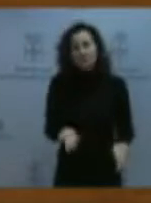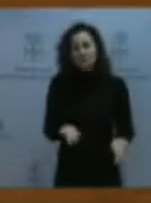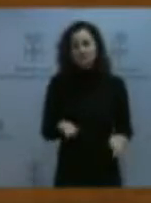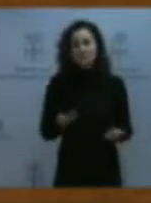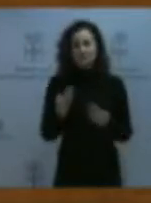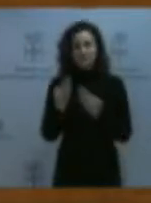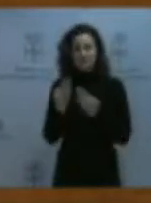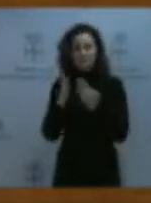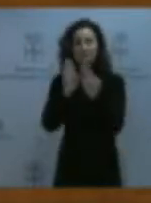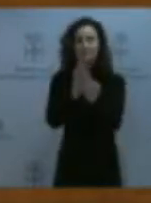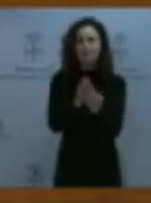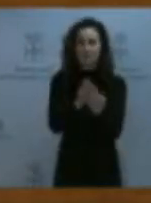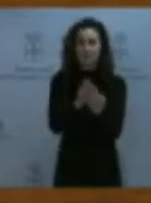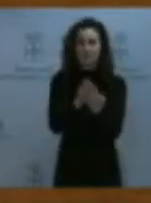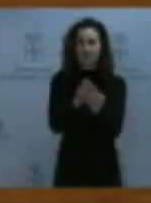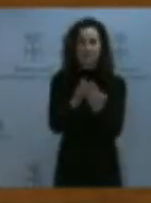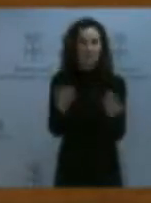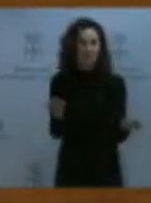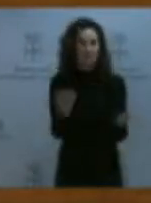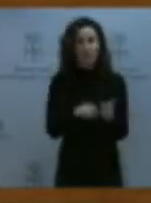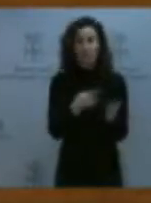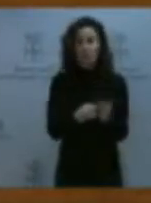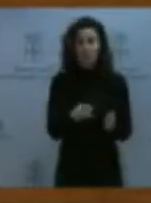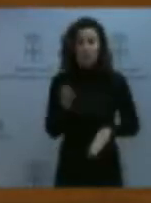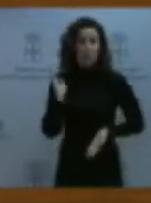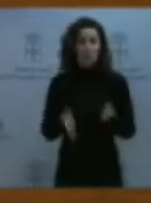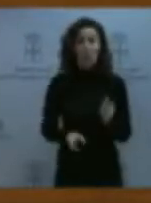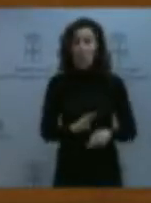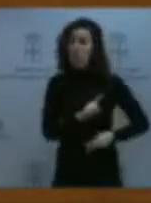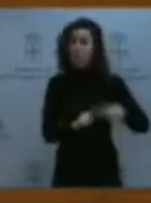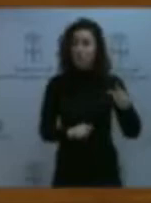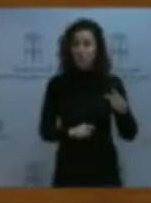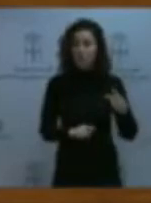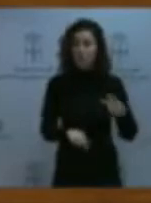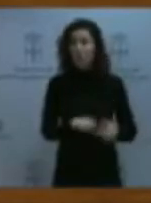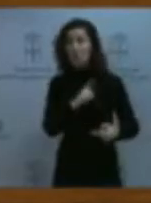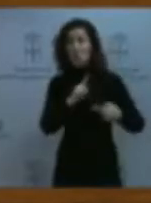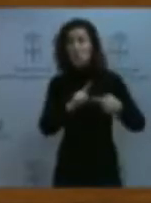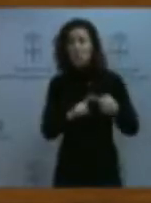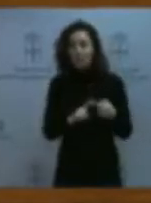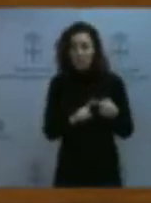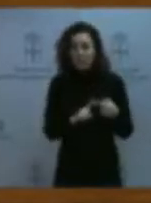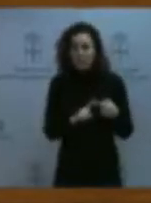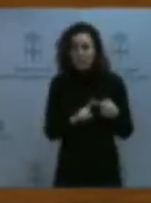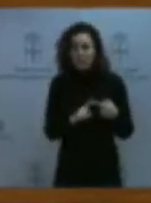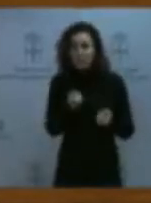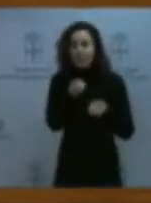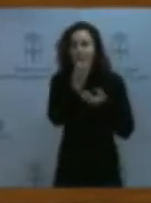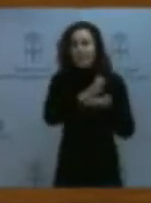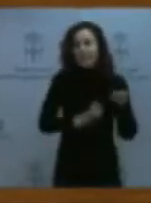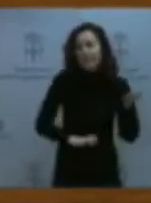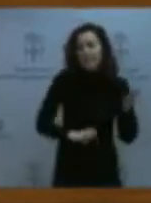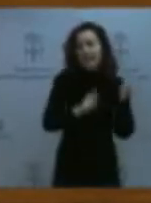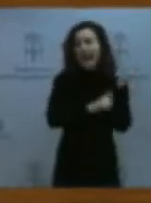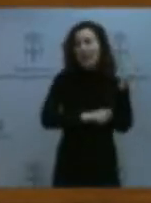dos proyectos de intervención, uno de los cuales no cuenta con el informe arqueológico ni del equipo de investigadores